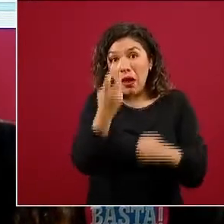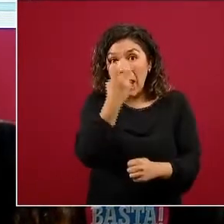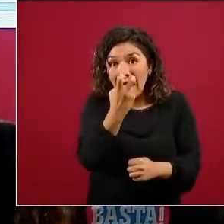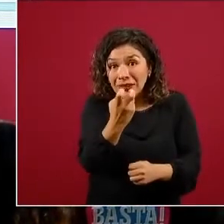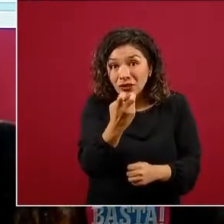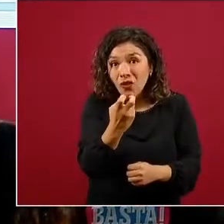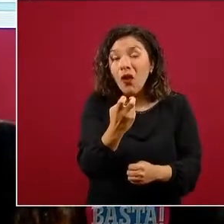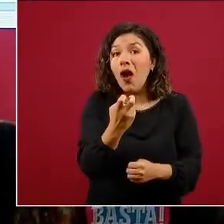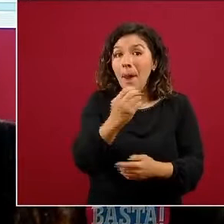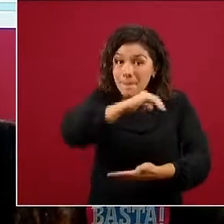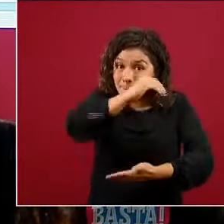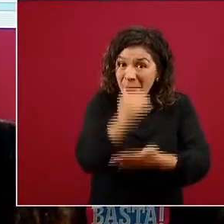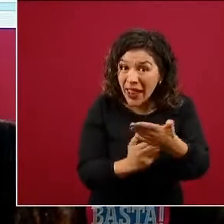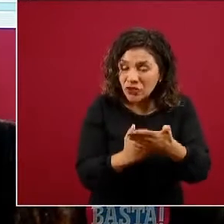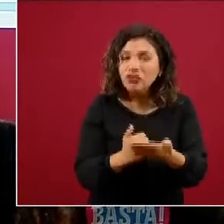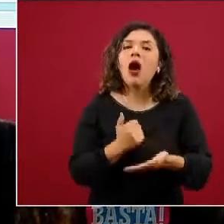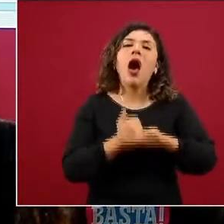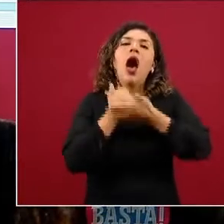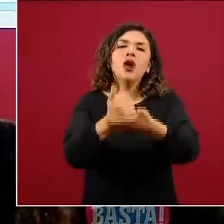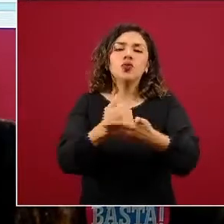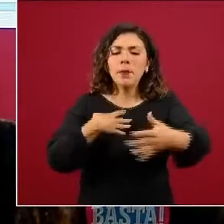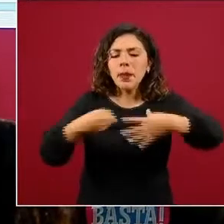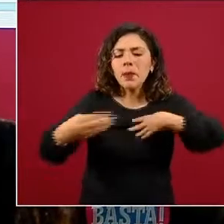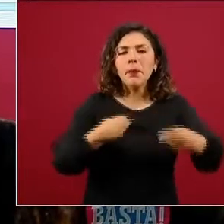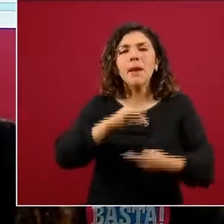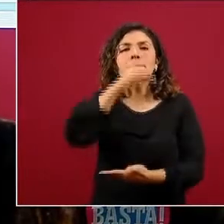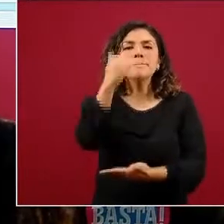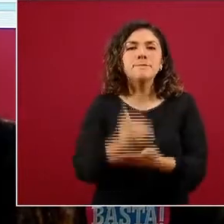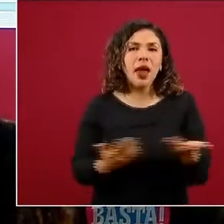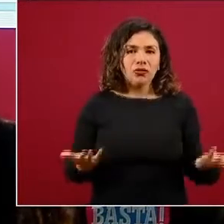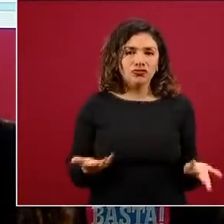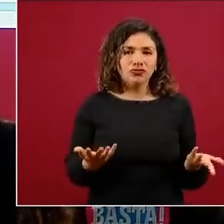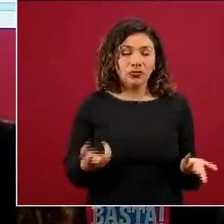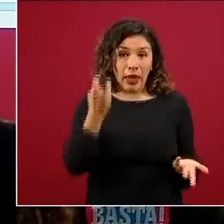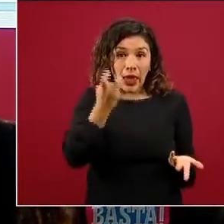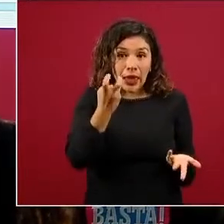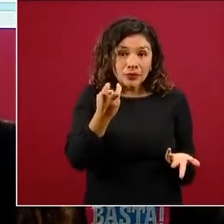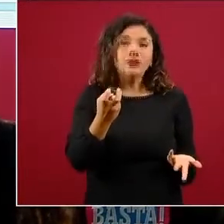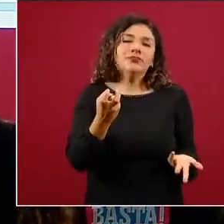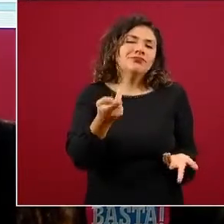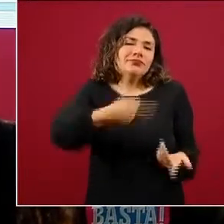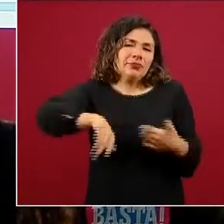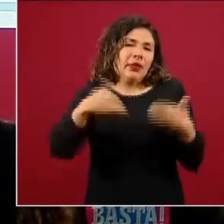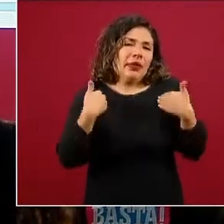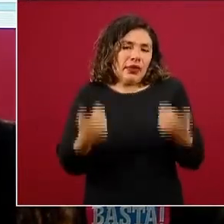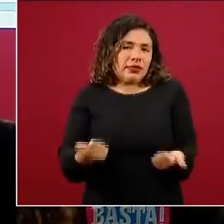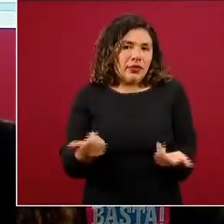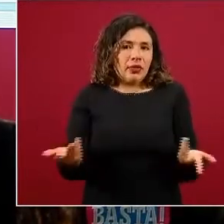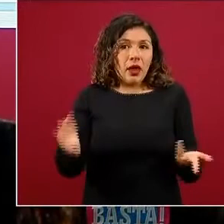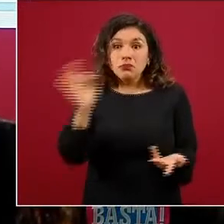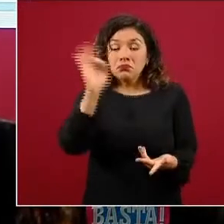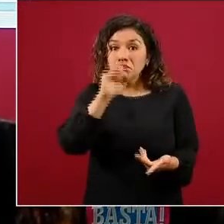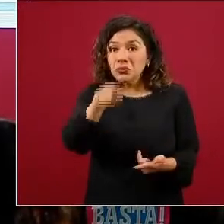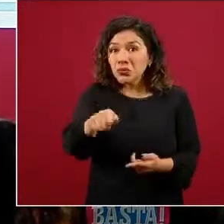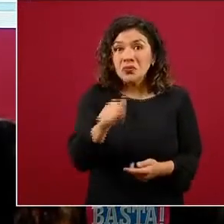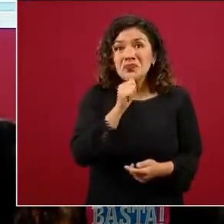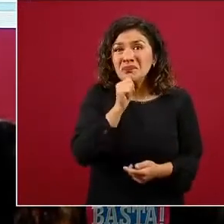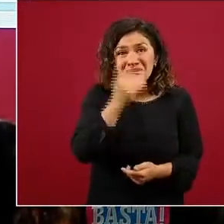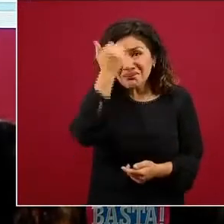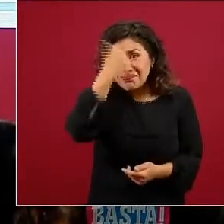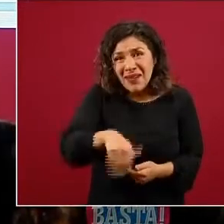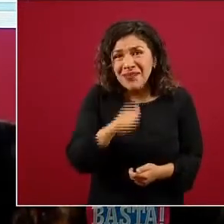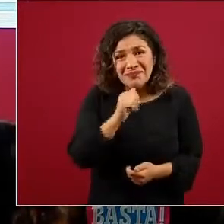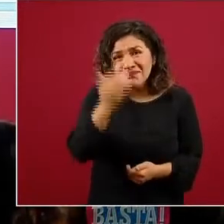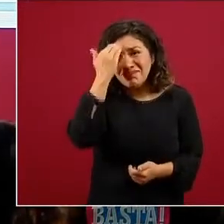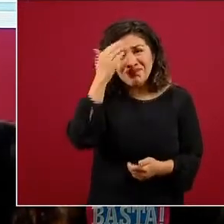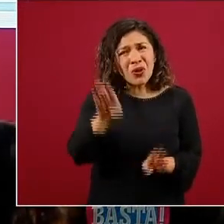eso ayuda a que haya menos propagación del virus, lo cual resulta bastante lógico, pero si no tenemos conciencia de